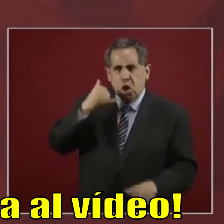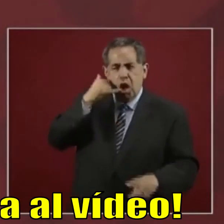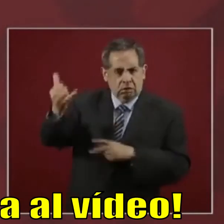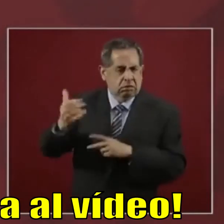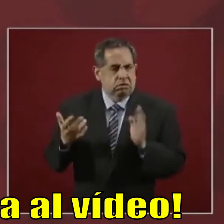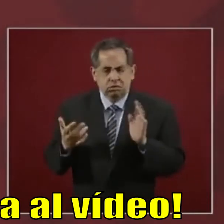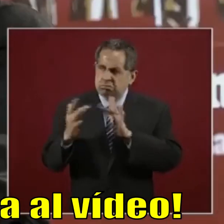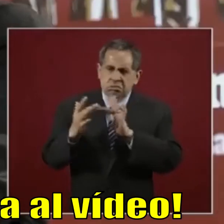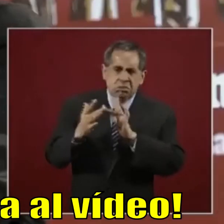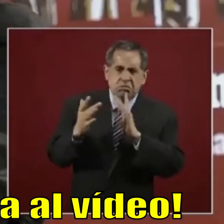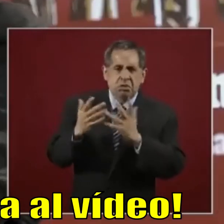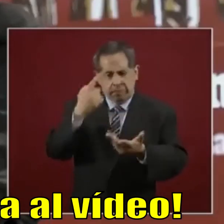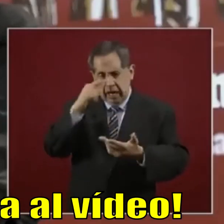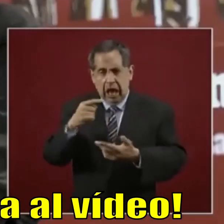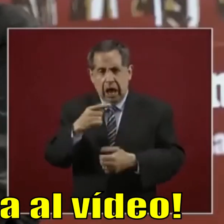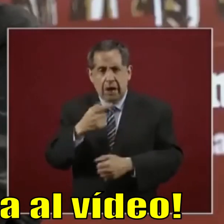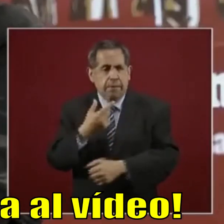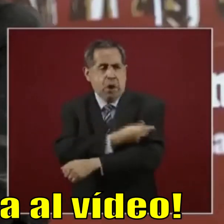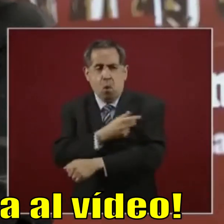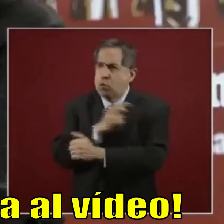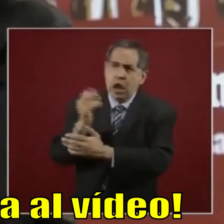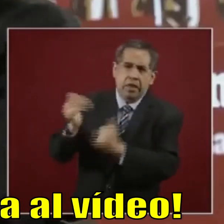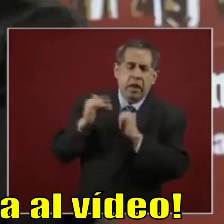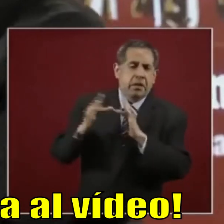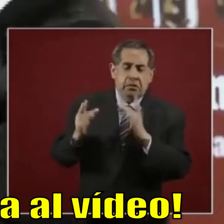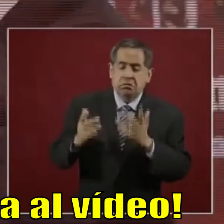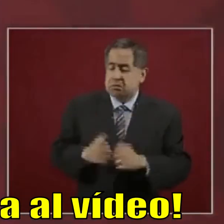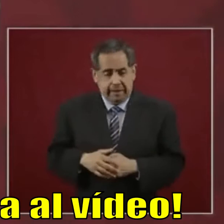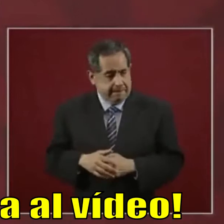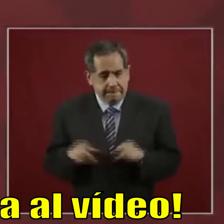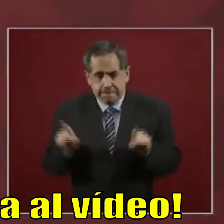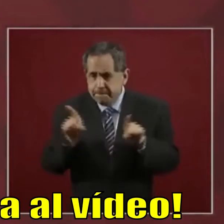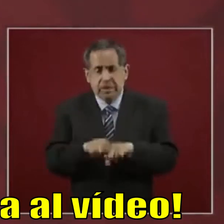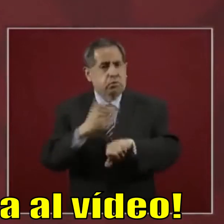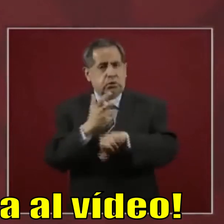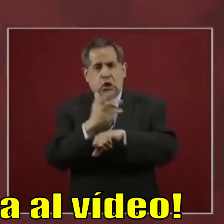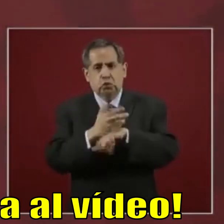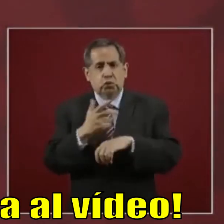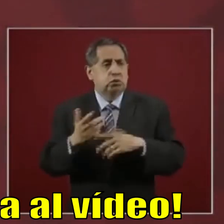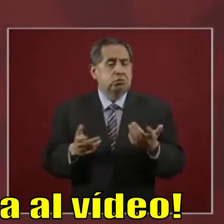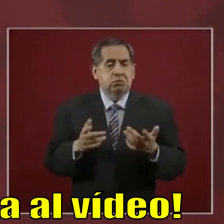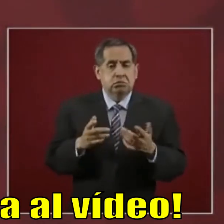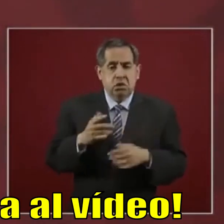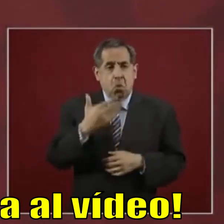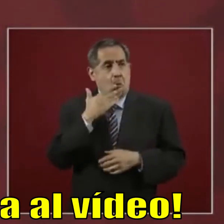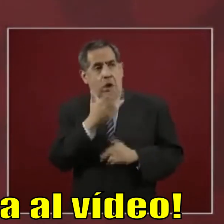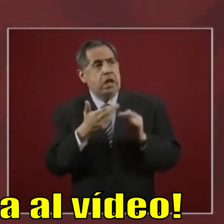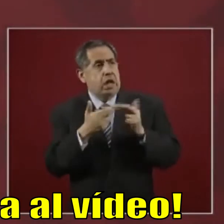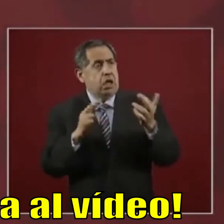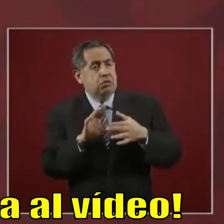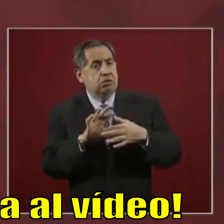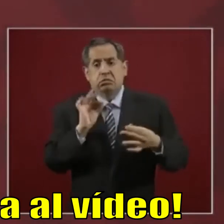para que se tenga la vacuna. Y lo mismo en el caso de Estados Unidos, que tenemos muy buena